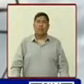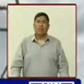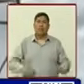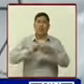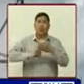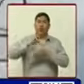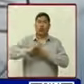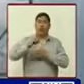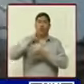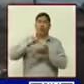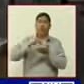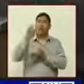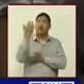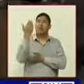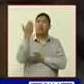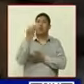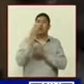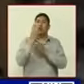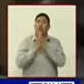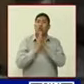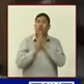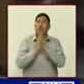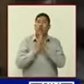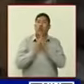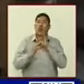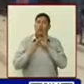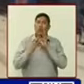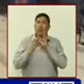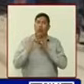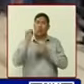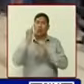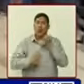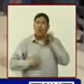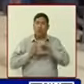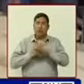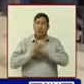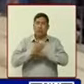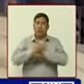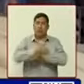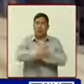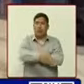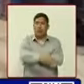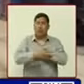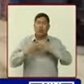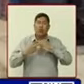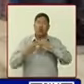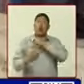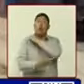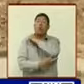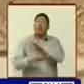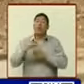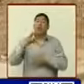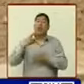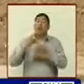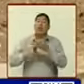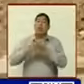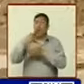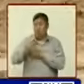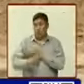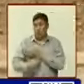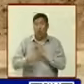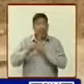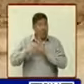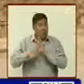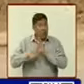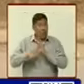En octubre de 2015, un bus del transporte interdepartamental fue el último en cruzar el puente de la 6 de agosto, Independencia. Tras este